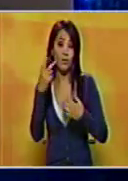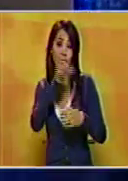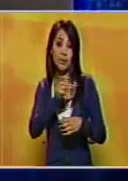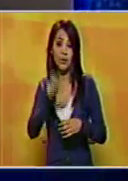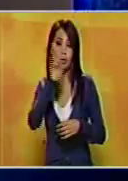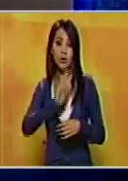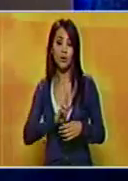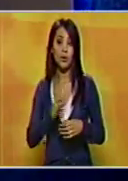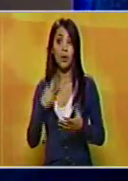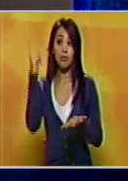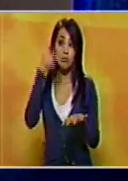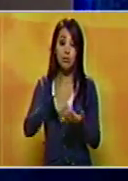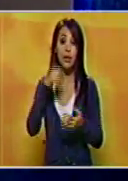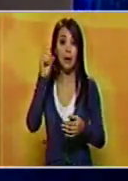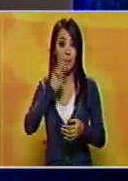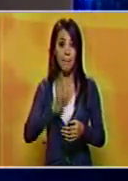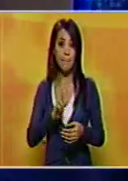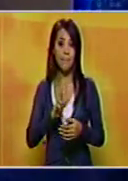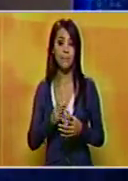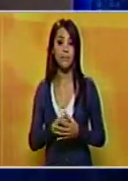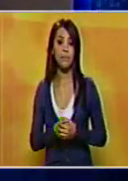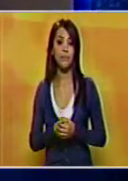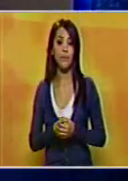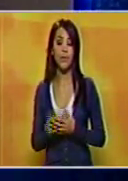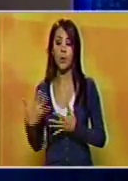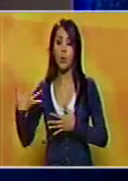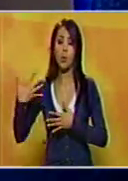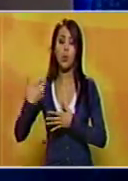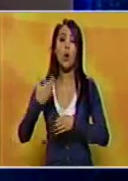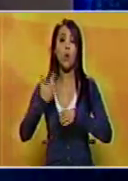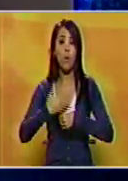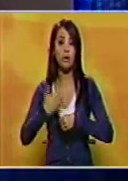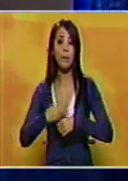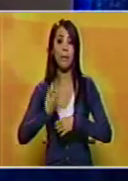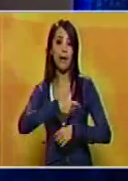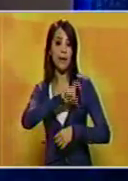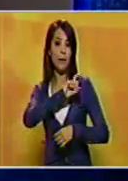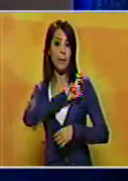diplomático llega al país luego de una sólida trayectoria en Guatemala, España y Albania.